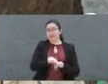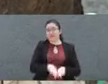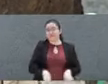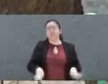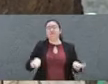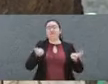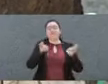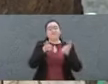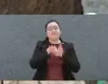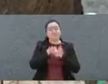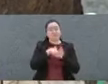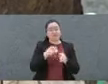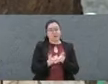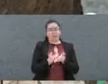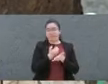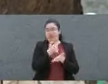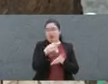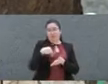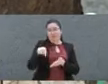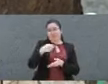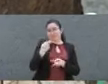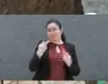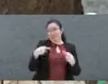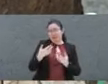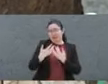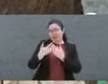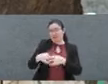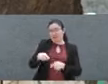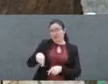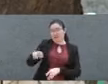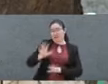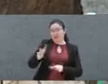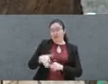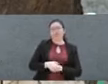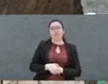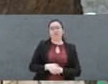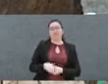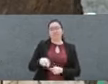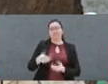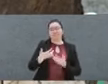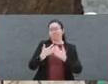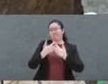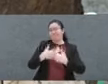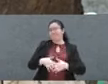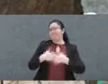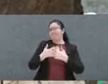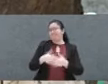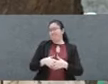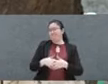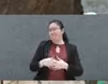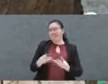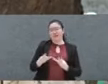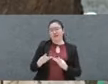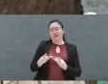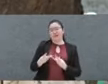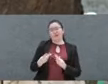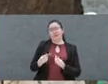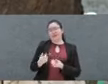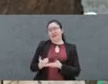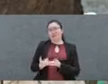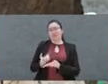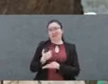los pagos de estos grandes consumidores, principalmente son industrias. Es lo que